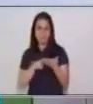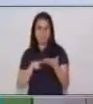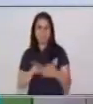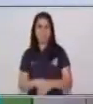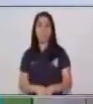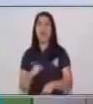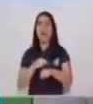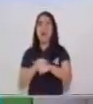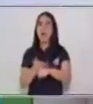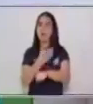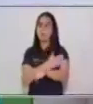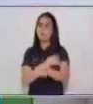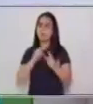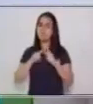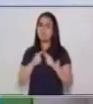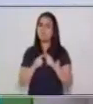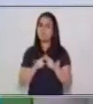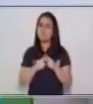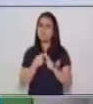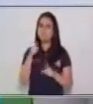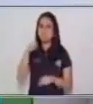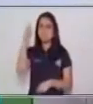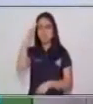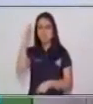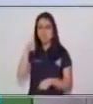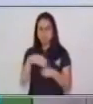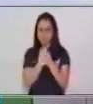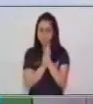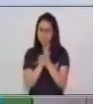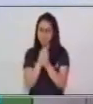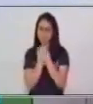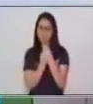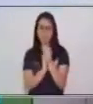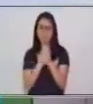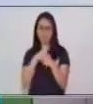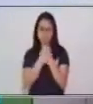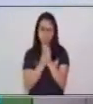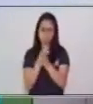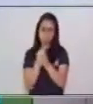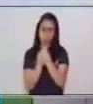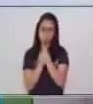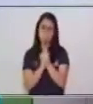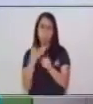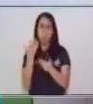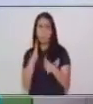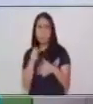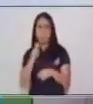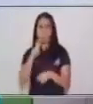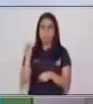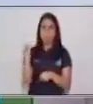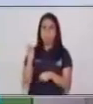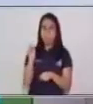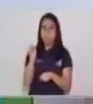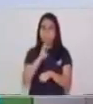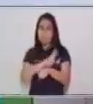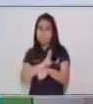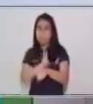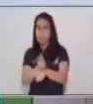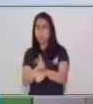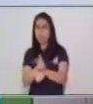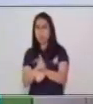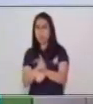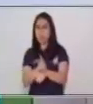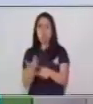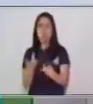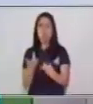de empezar, recomiendo que laves tus manos constantemente por 20 segundos, tararea una canción mientras te lavas las manos y si no tienes agua y